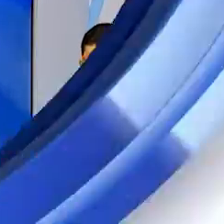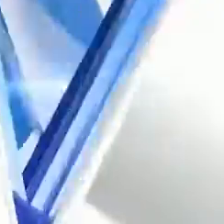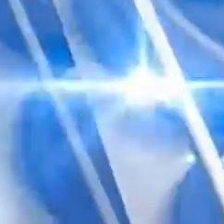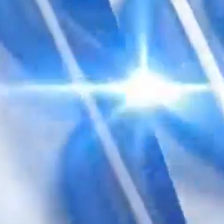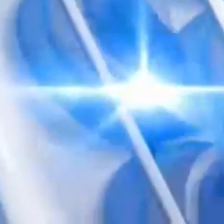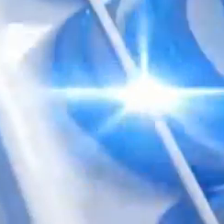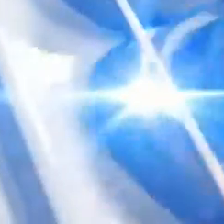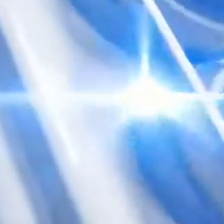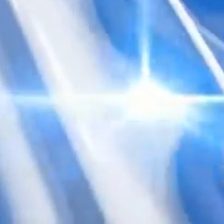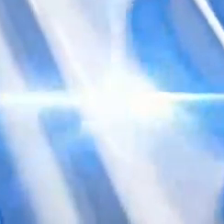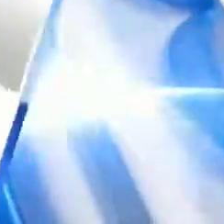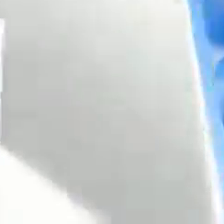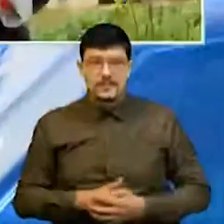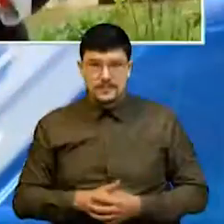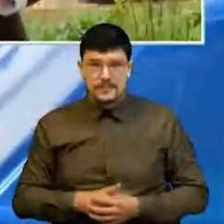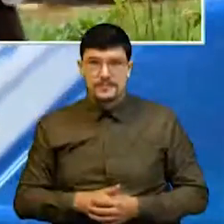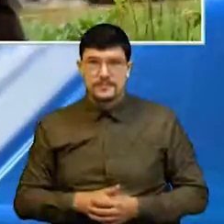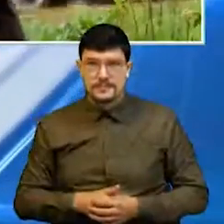detalles. Adelante.